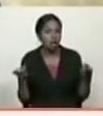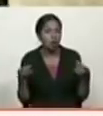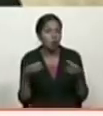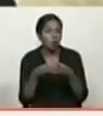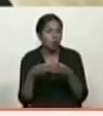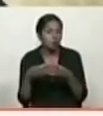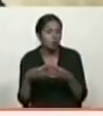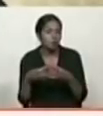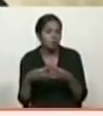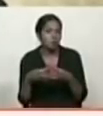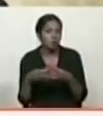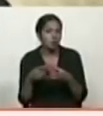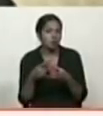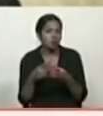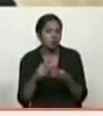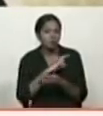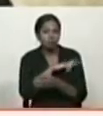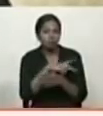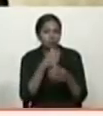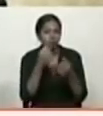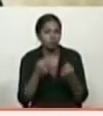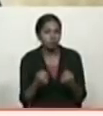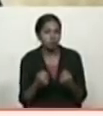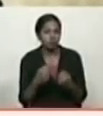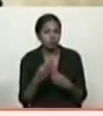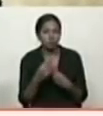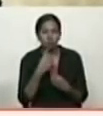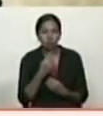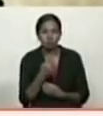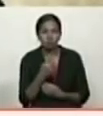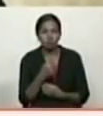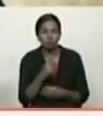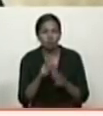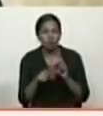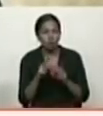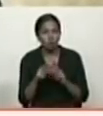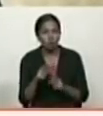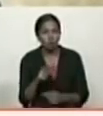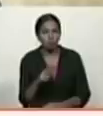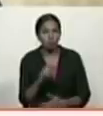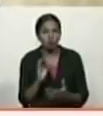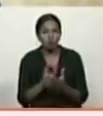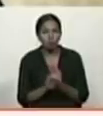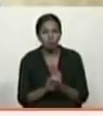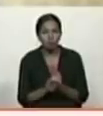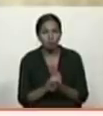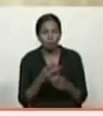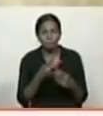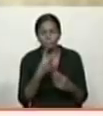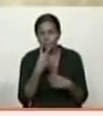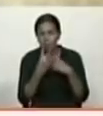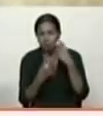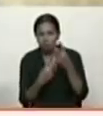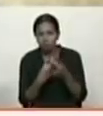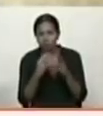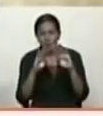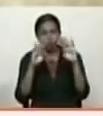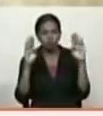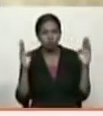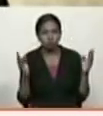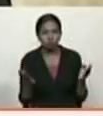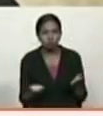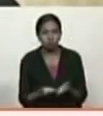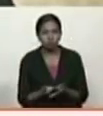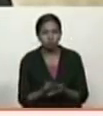Naciones Unidas, con fuerza. Porque como han dicho muchos amigos que hemos visitado en el mundo, hoy es Venezuela, ayer